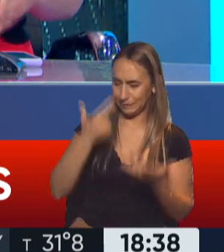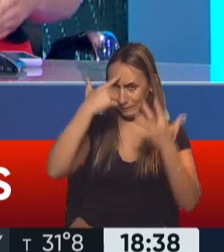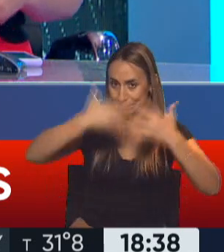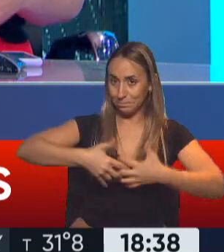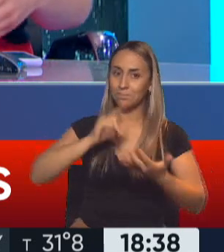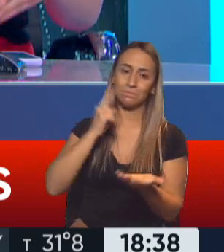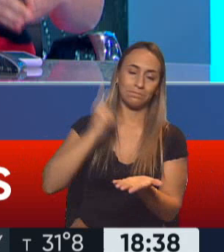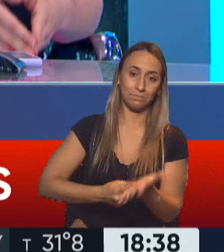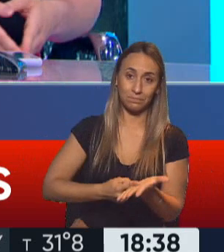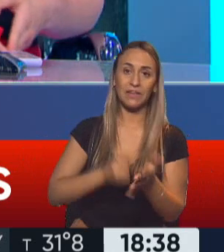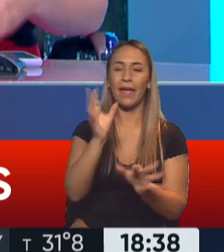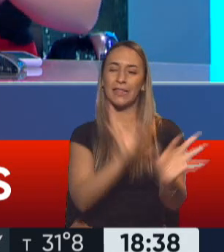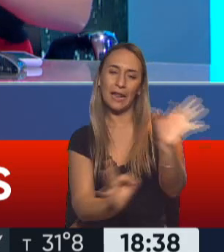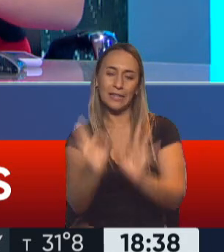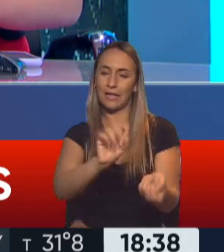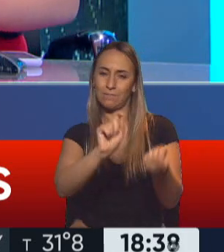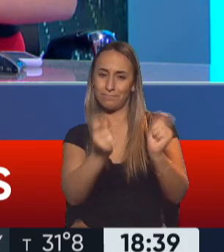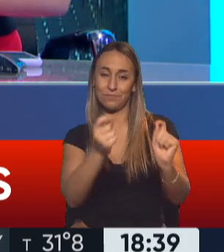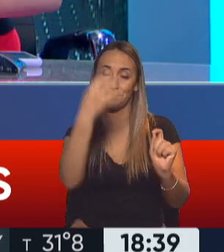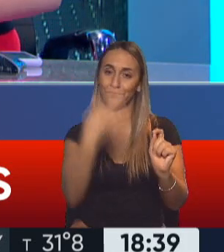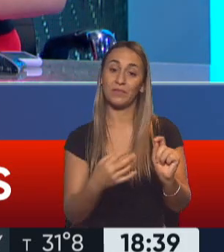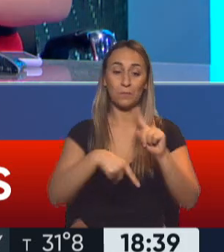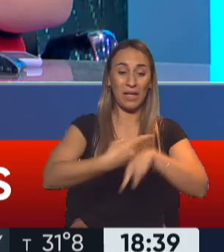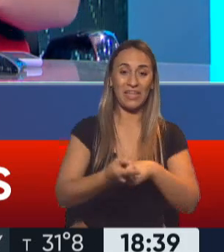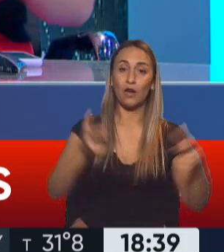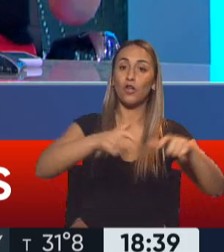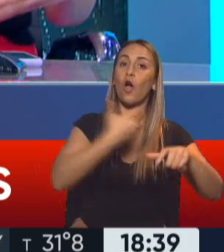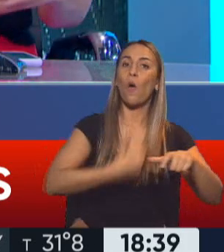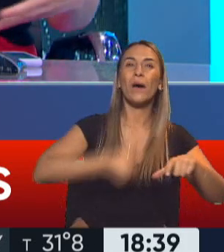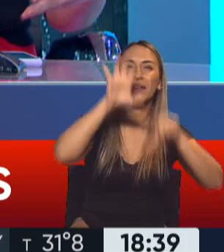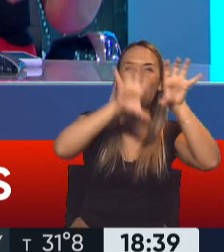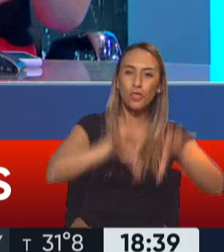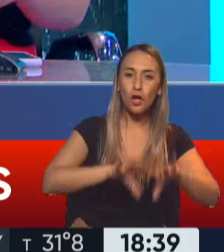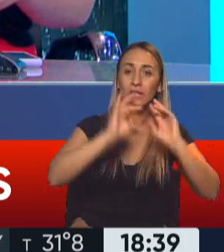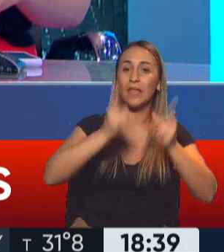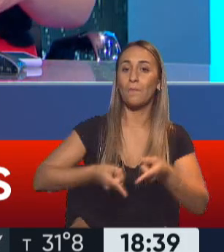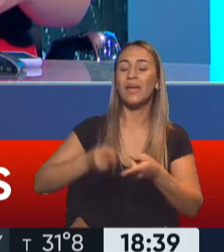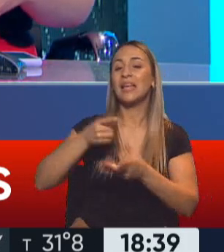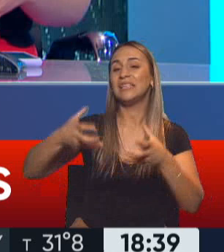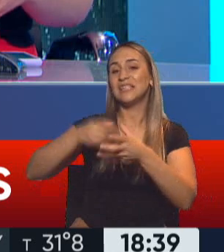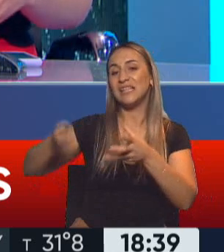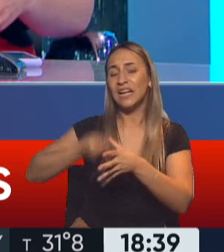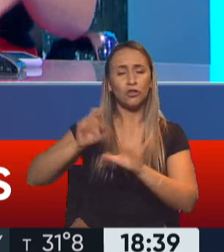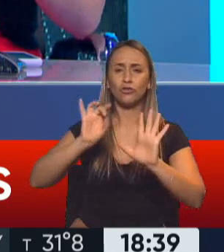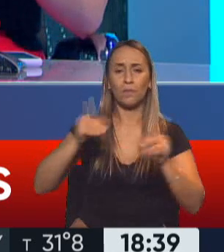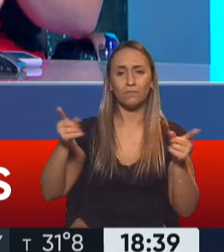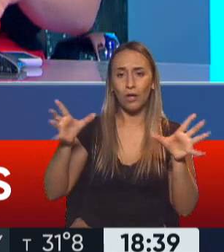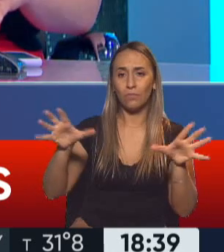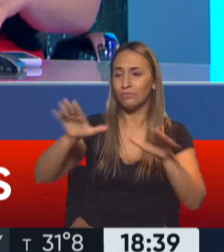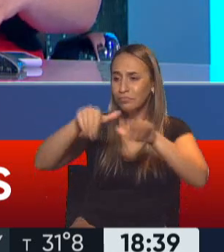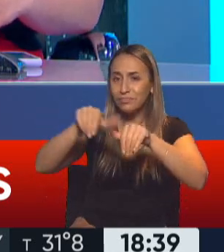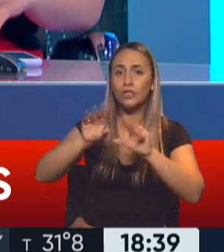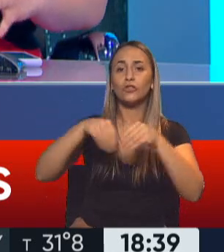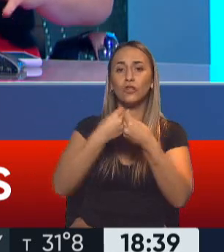un encuentro mañana con gobernadores, pero también con empresarios y sindicalistas, vamos a limitar solamente la convocatoria a los